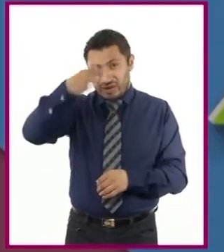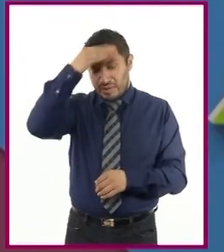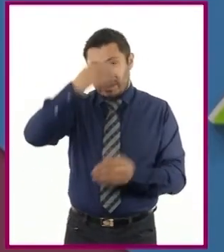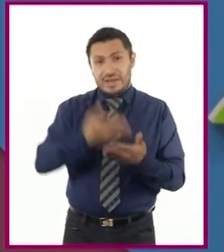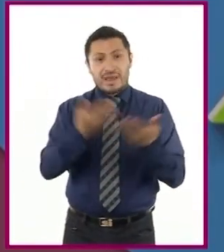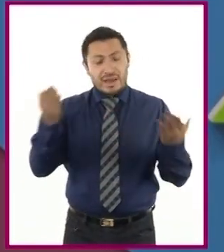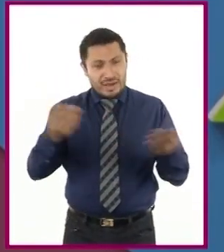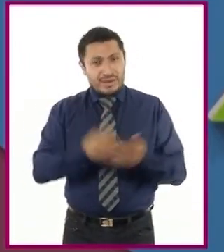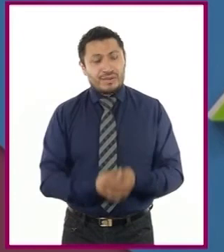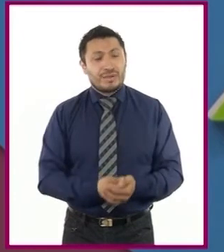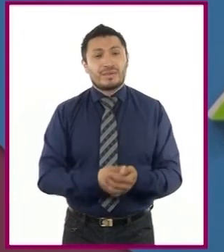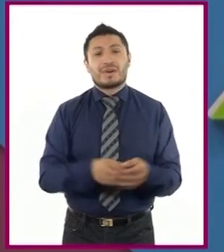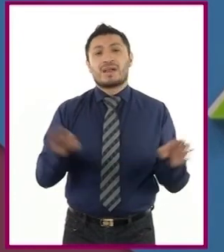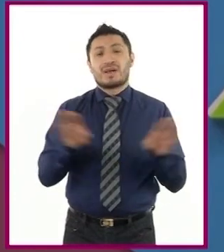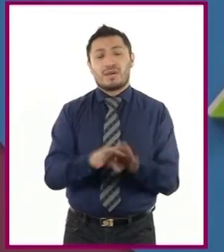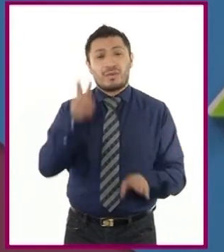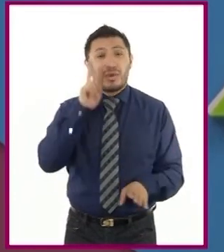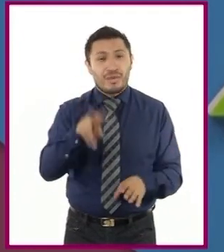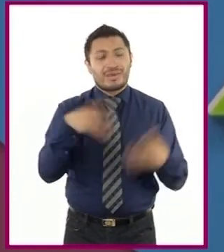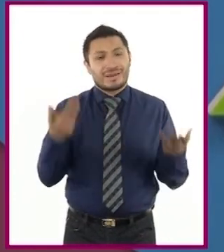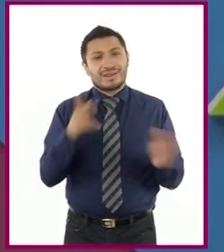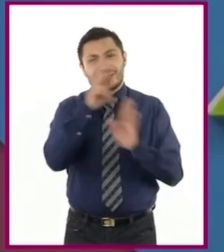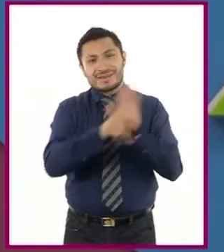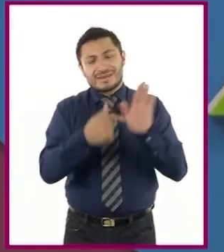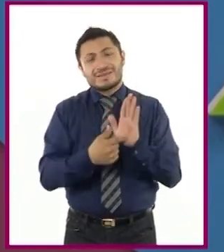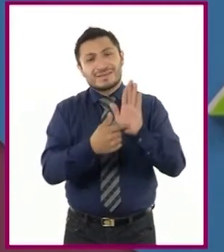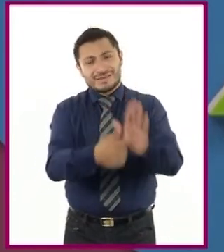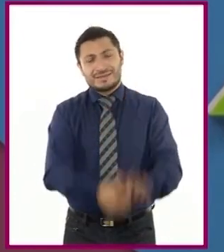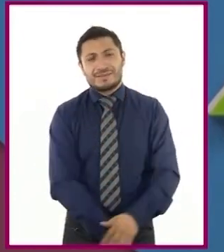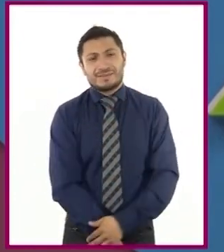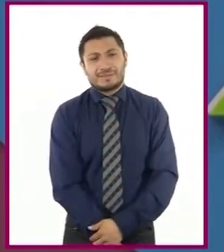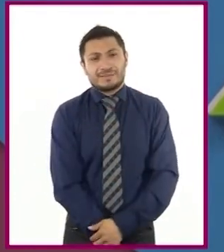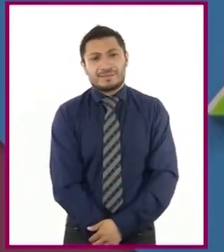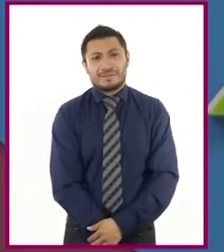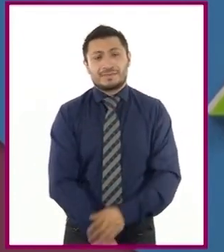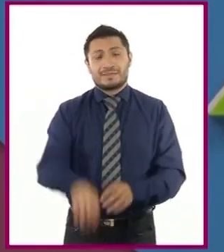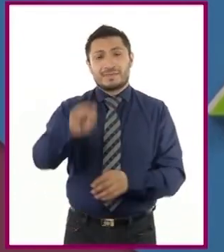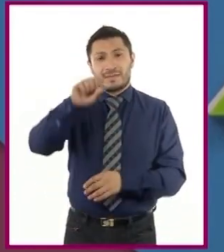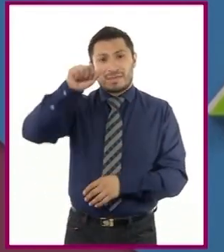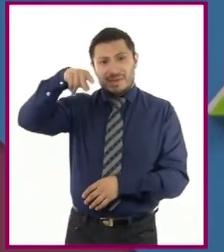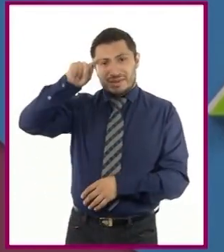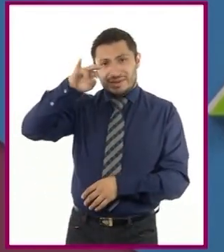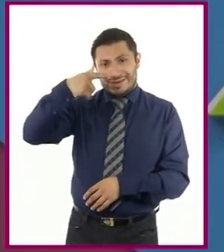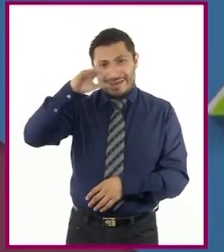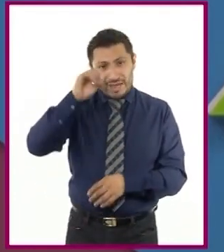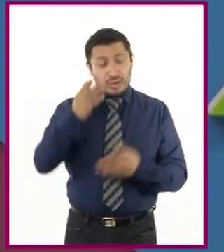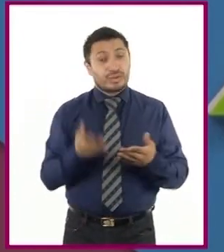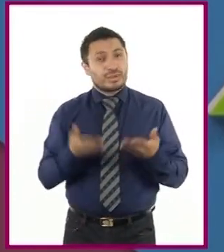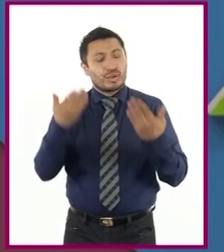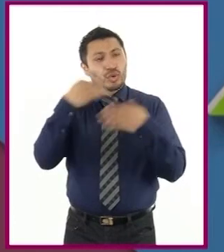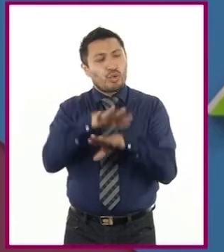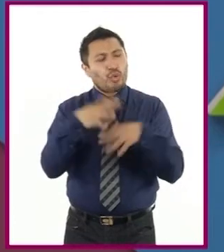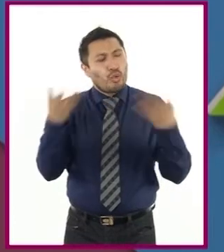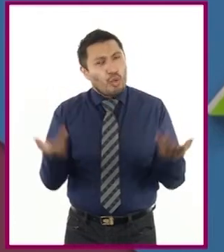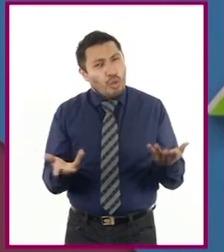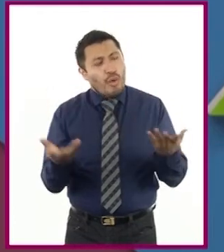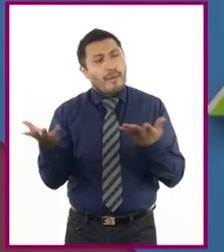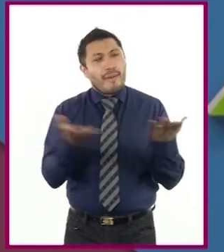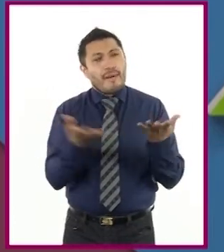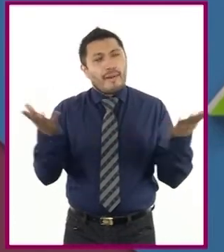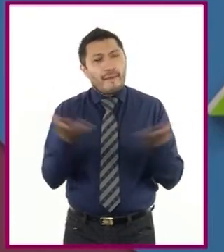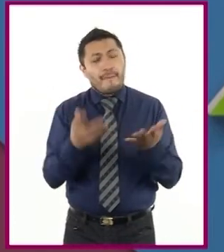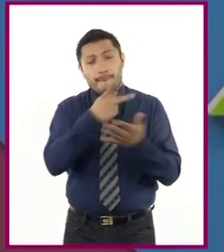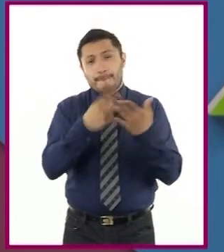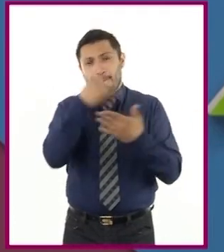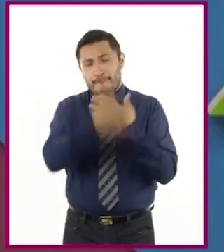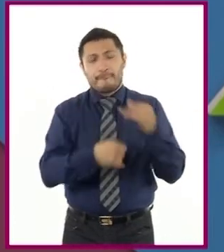al reto, ¿qué les parece si vemos y escuchamos la experiencia del alumno Santiago Salinas al respecto de la elaboración de un